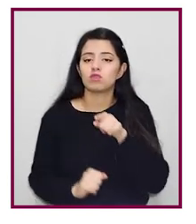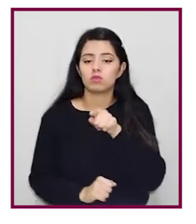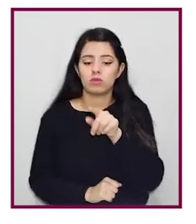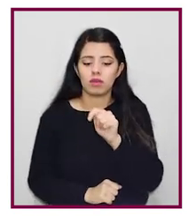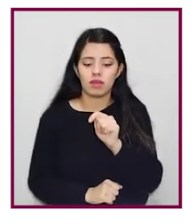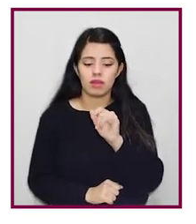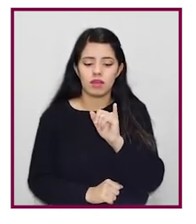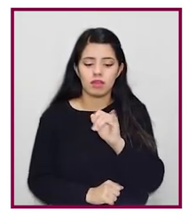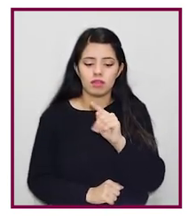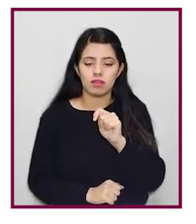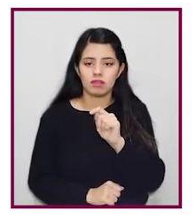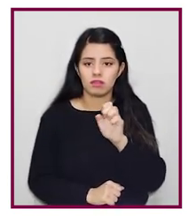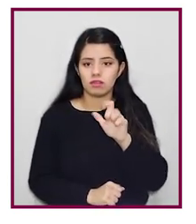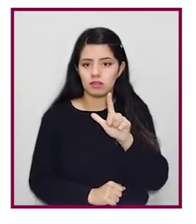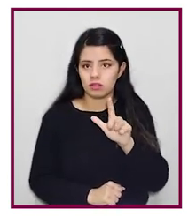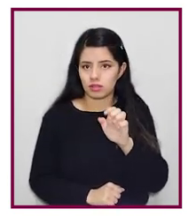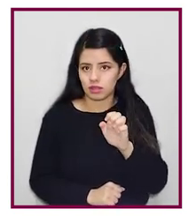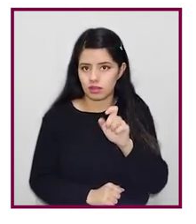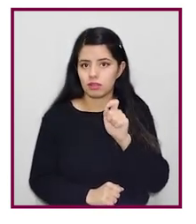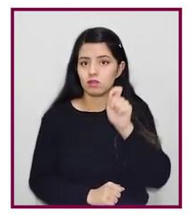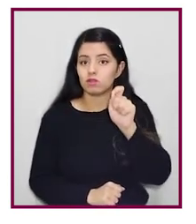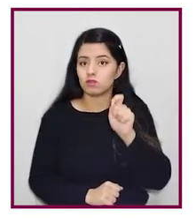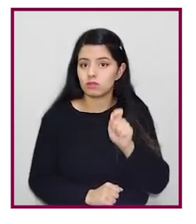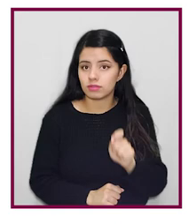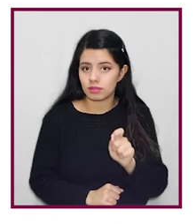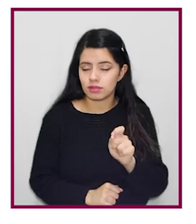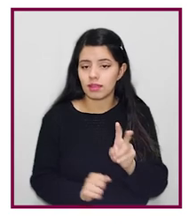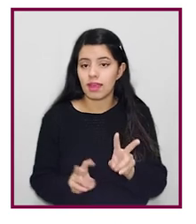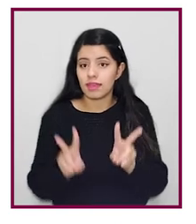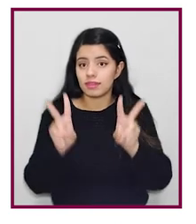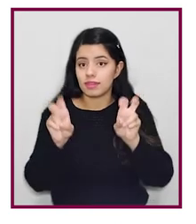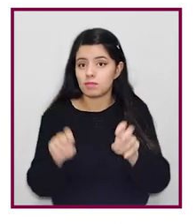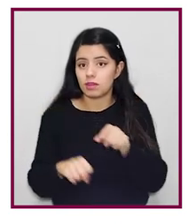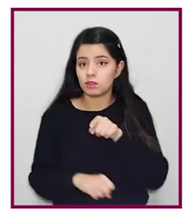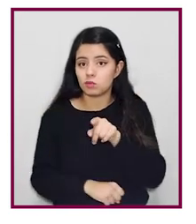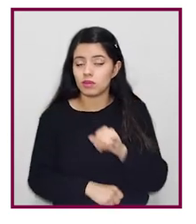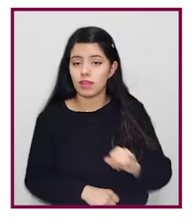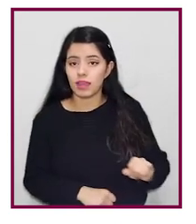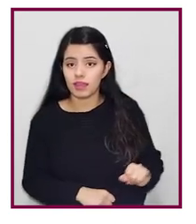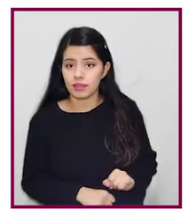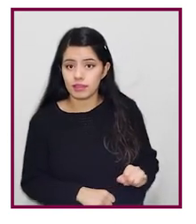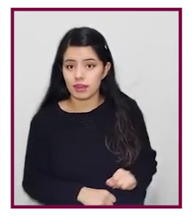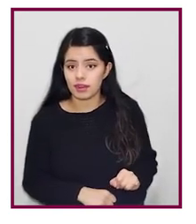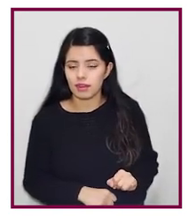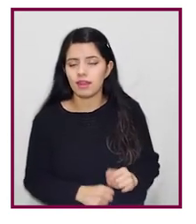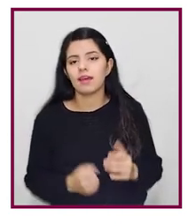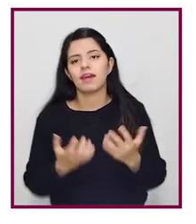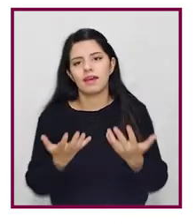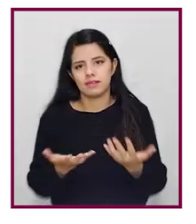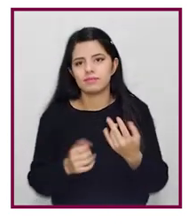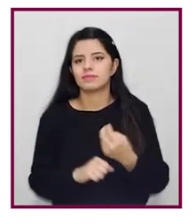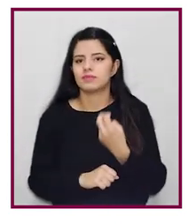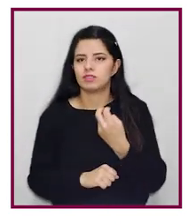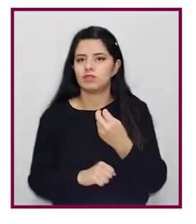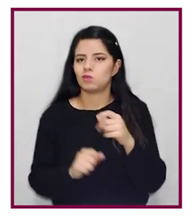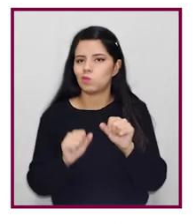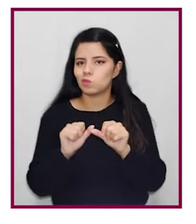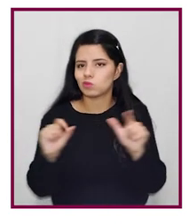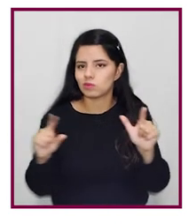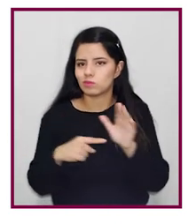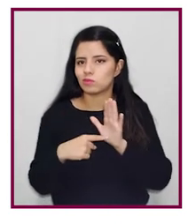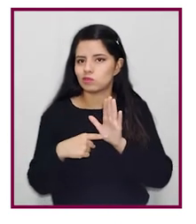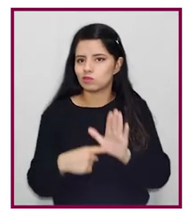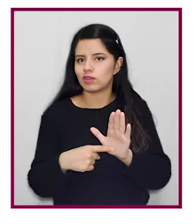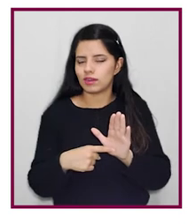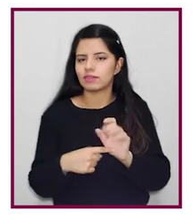inglés, intitle, dos puntos, y el tema que sea de tu interés, pues te aparecerán sitios que tengan eso